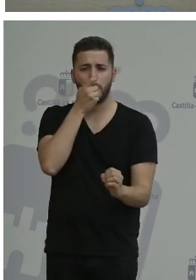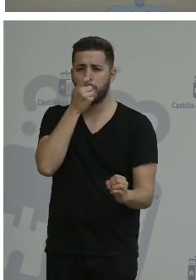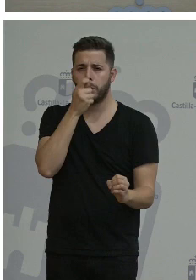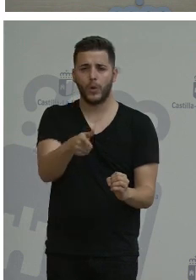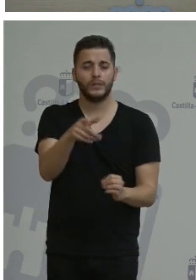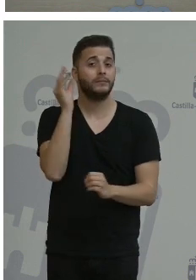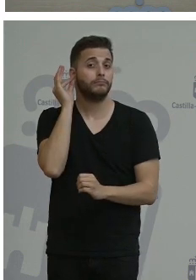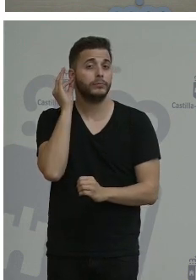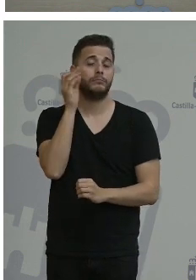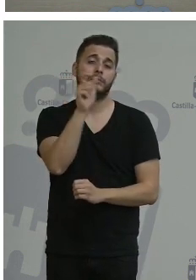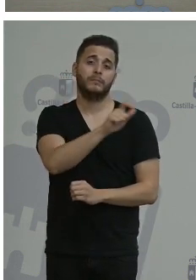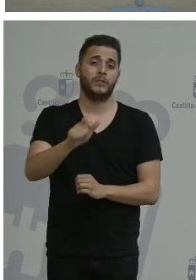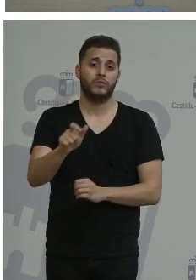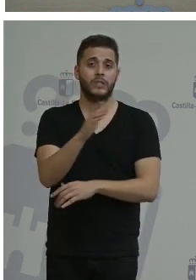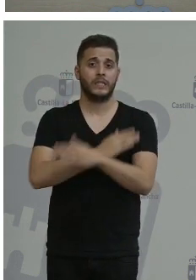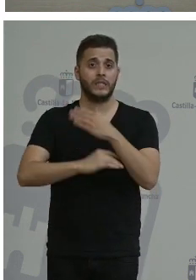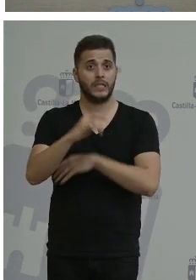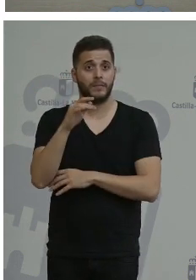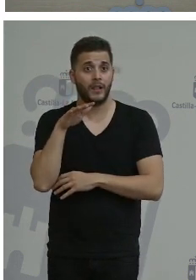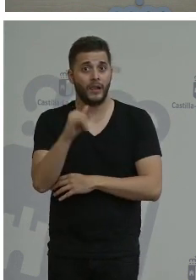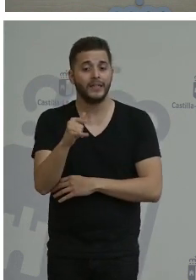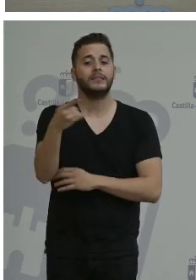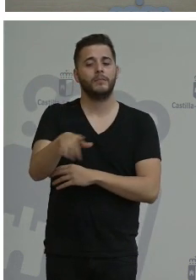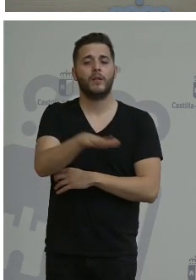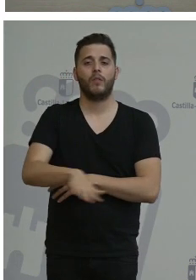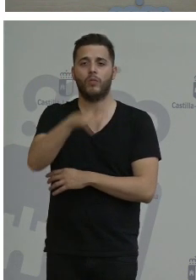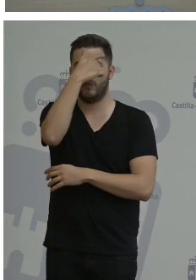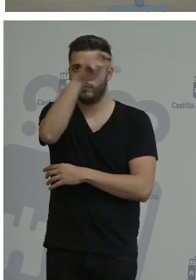mujeres con discapacidad intelectual y también en las zonas rurales.